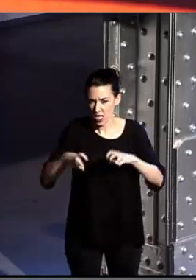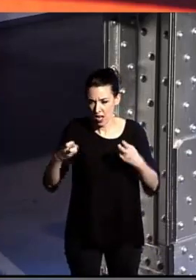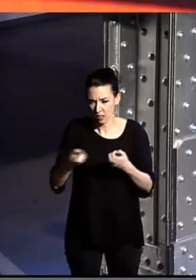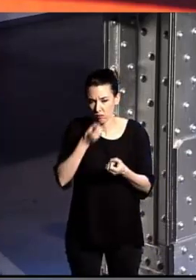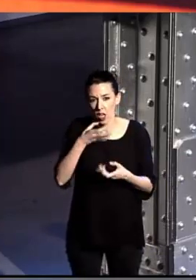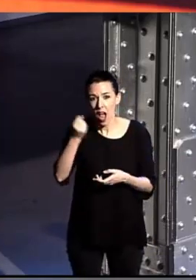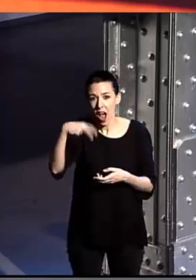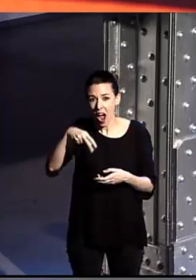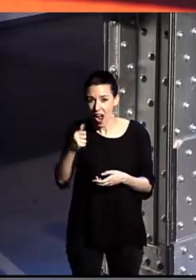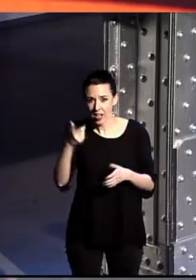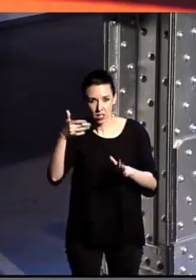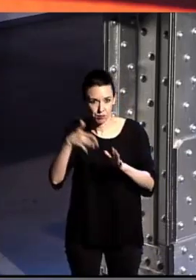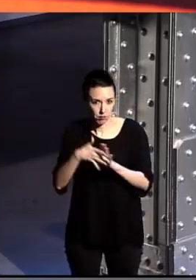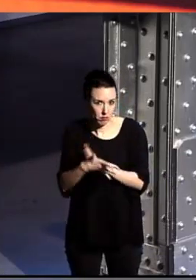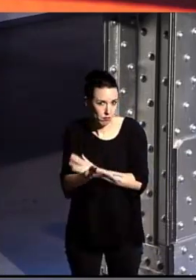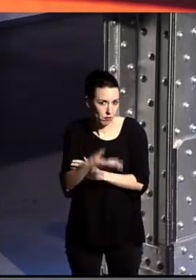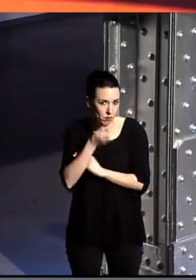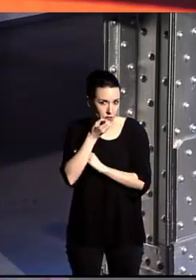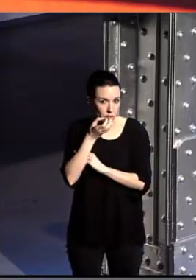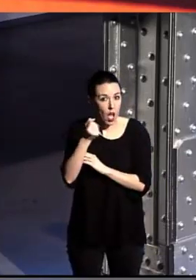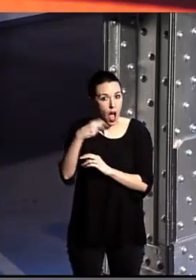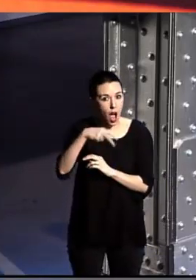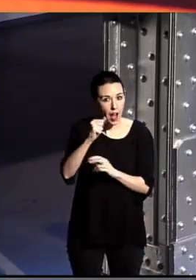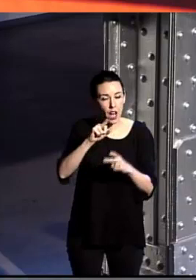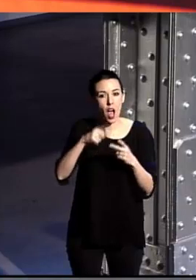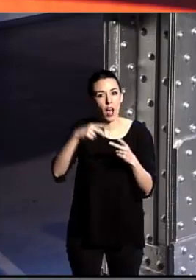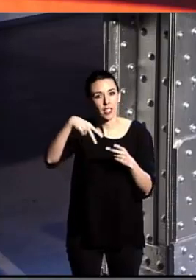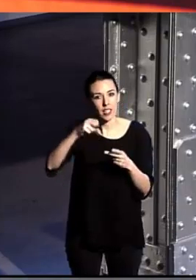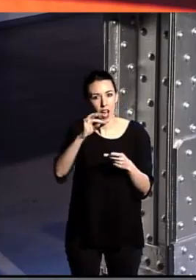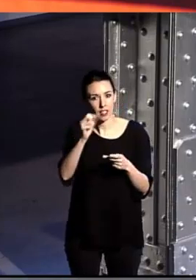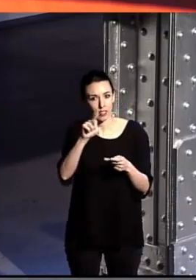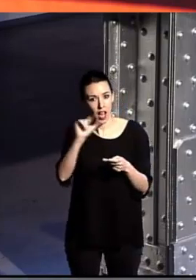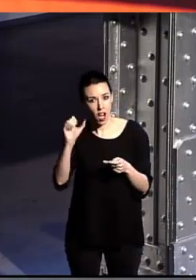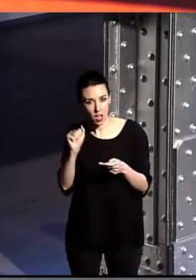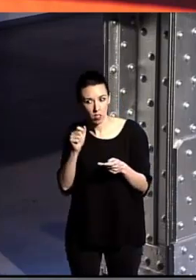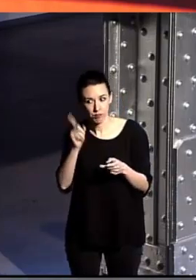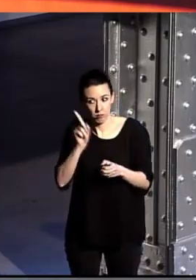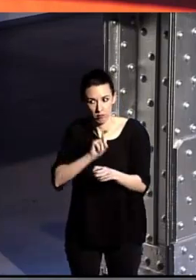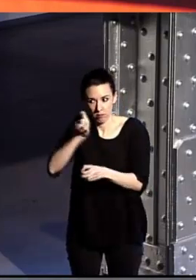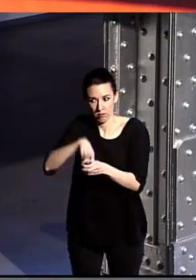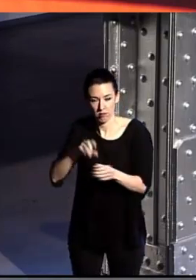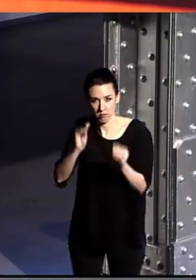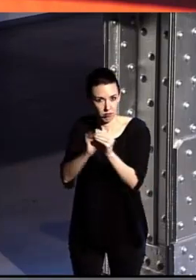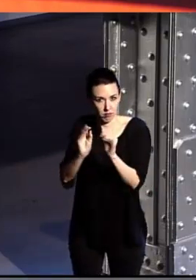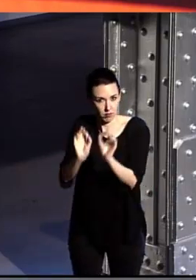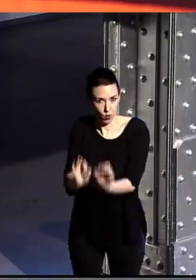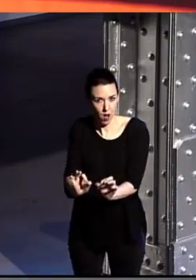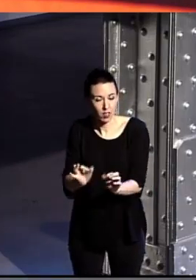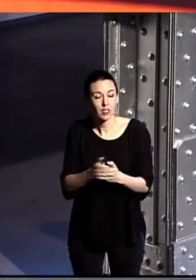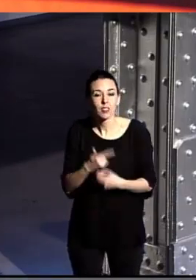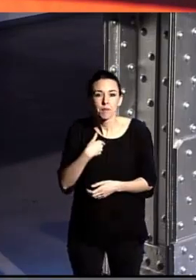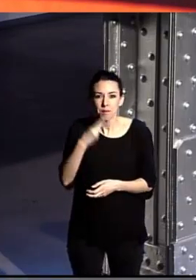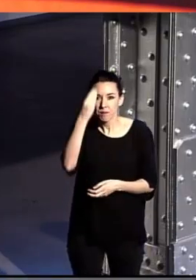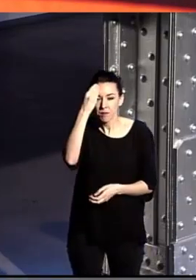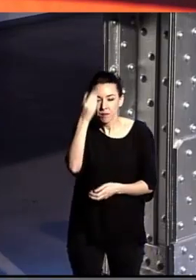Ana ha sido Ana y Natalia, ¿no? No tengo más que sumarme a lo que han dicho. Yo creo que de